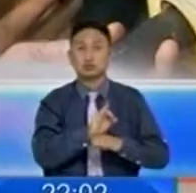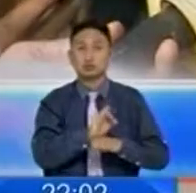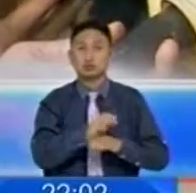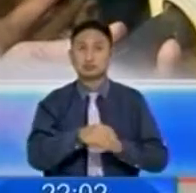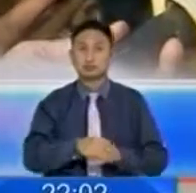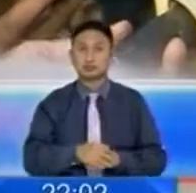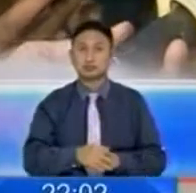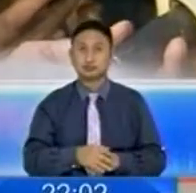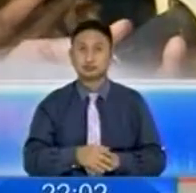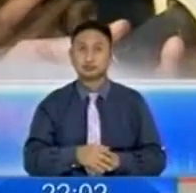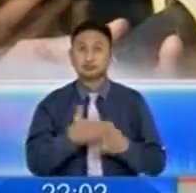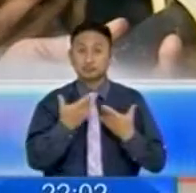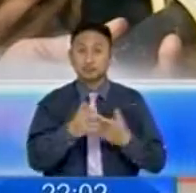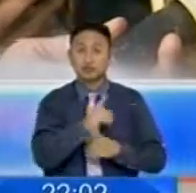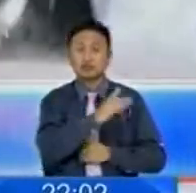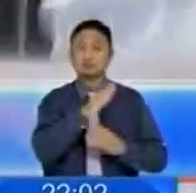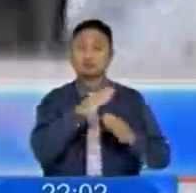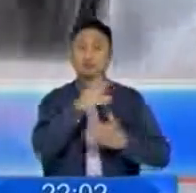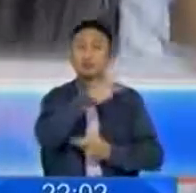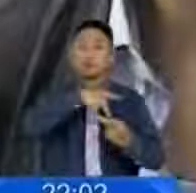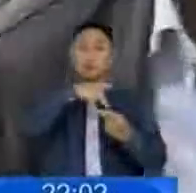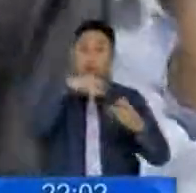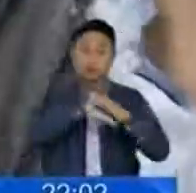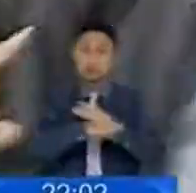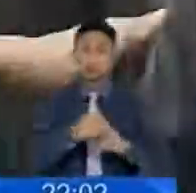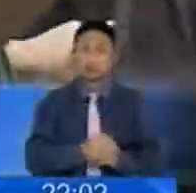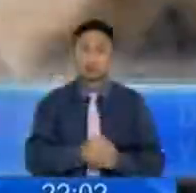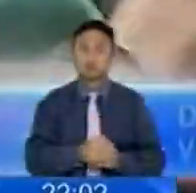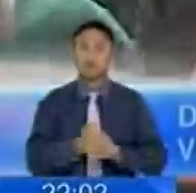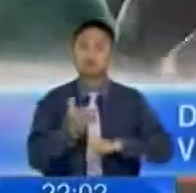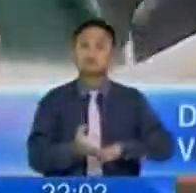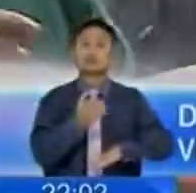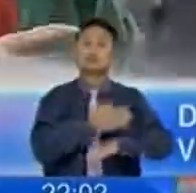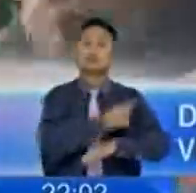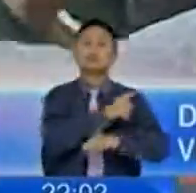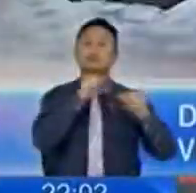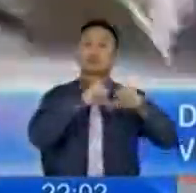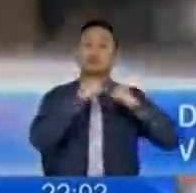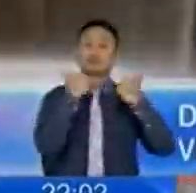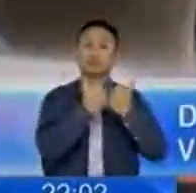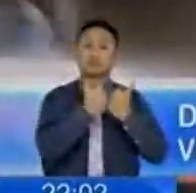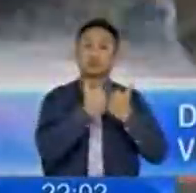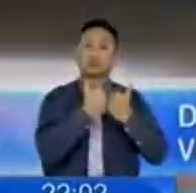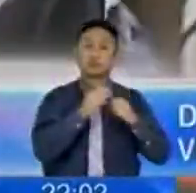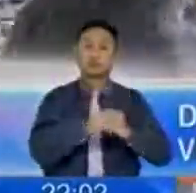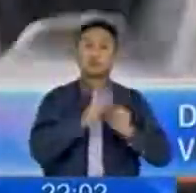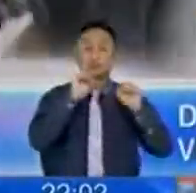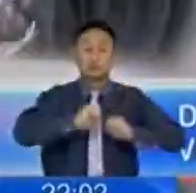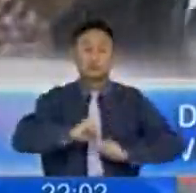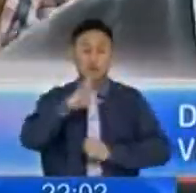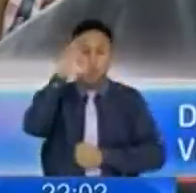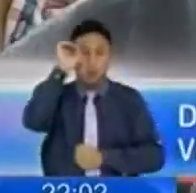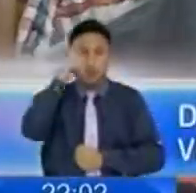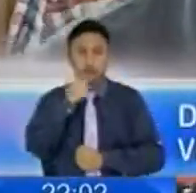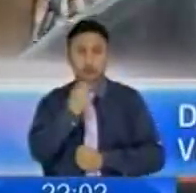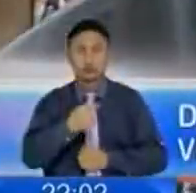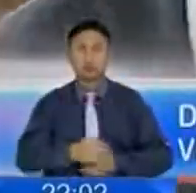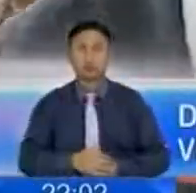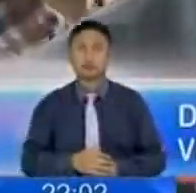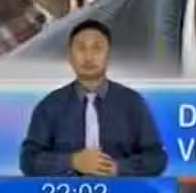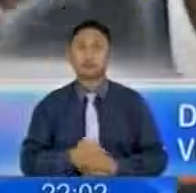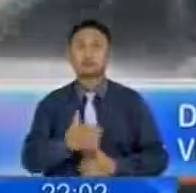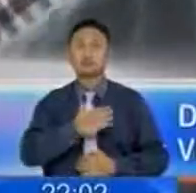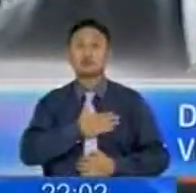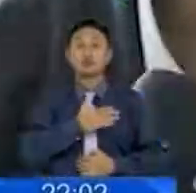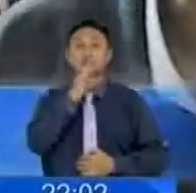realizar el allanamiento a la prefectura. Pero antes de esta diligencia, el ex asambleísta Virgilio Hernández brindó declaraciones. Yo nunca